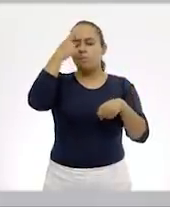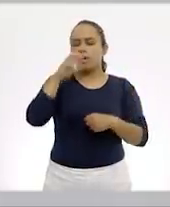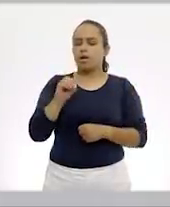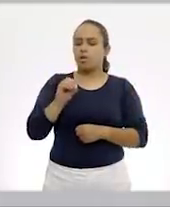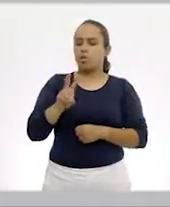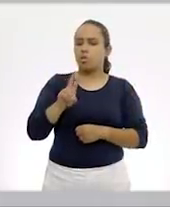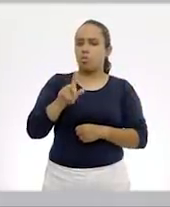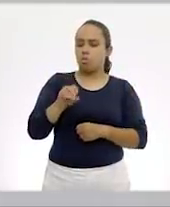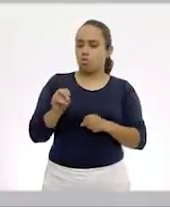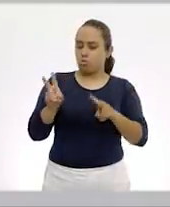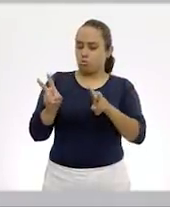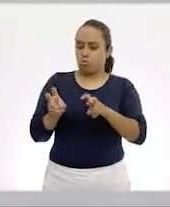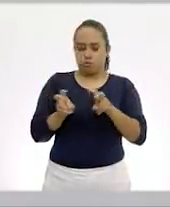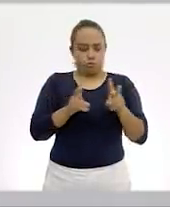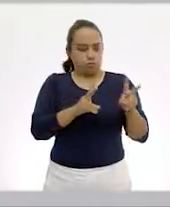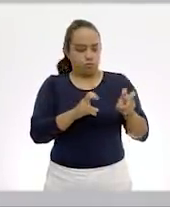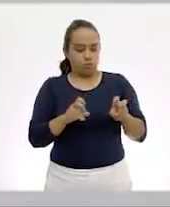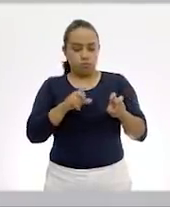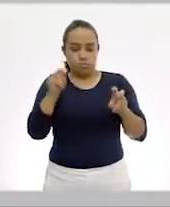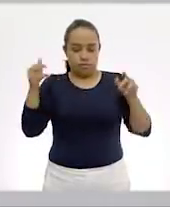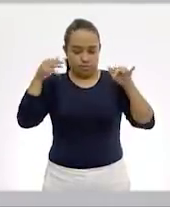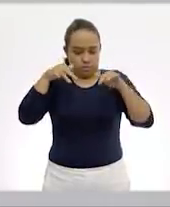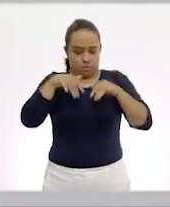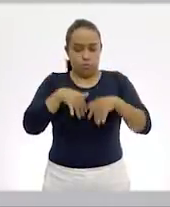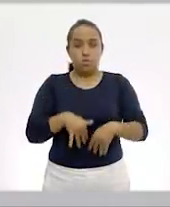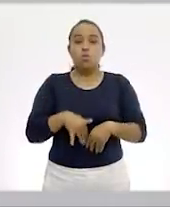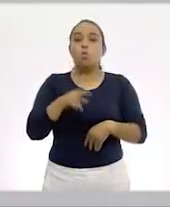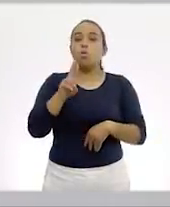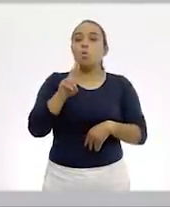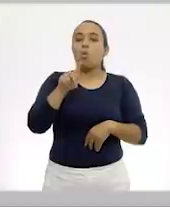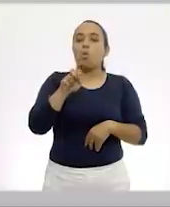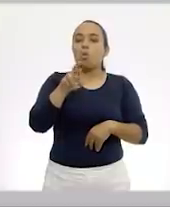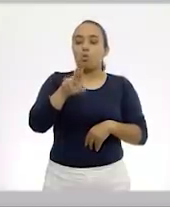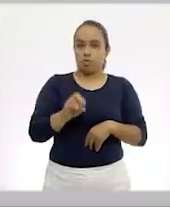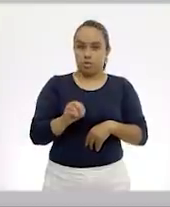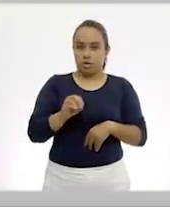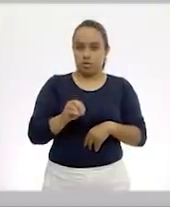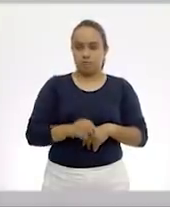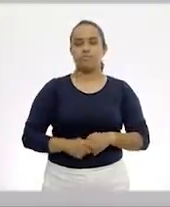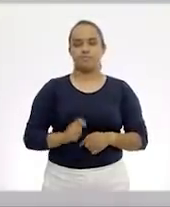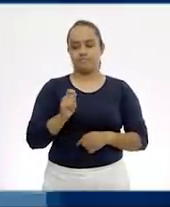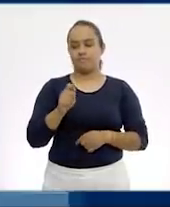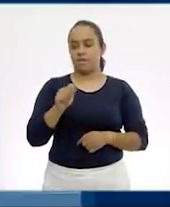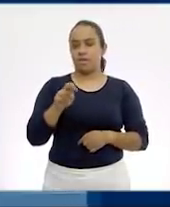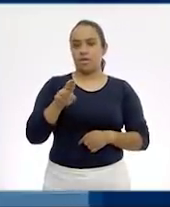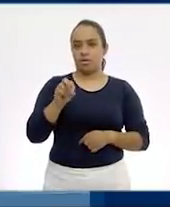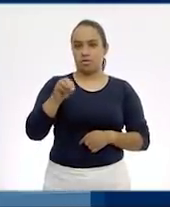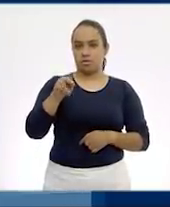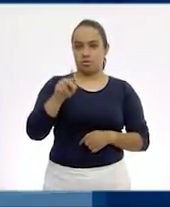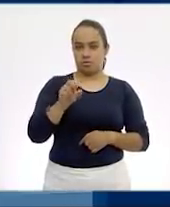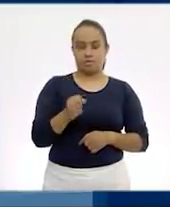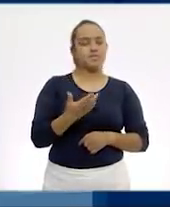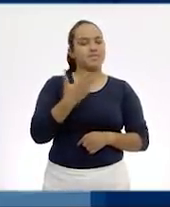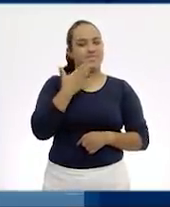óvulos que vienen desde los ovarios y llevarlos al útero. Son las trompas de falopio. Muy bien.